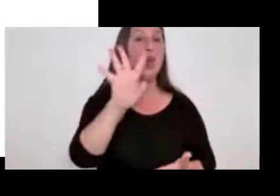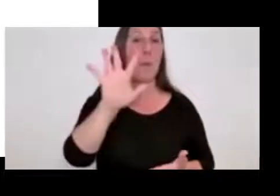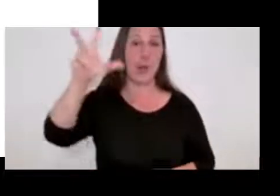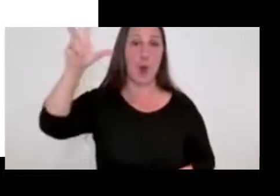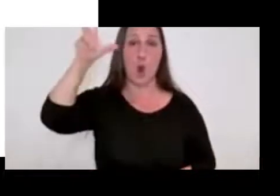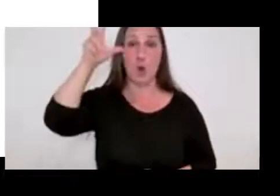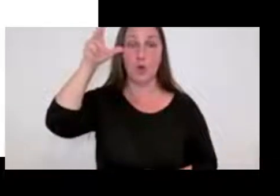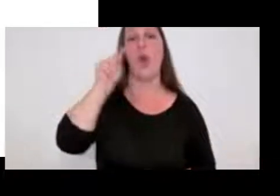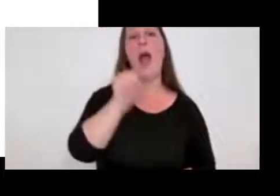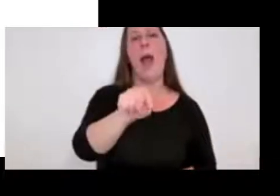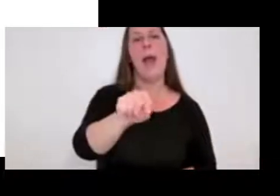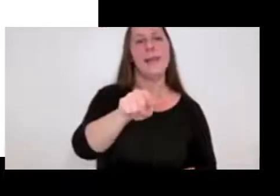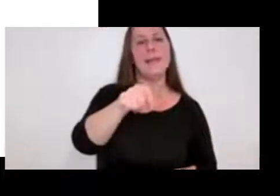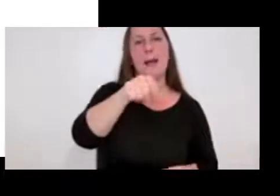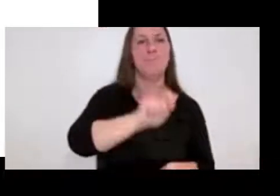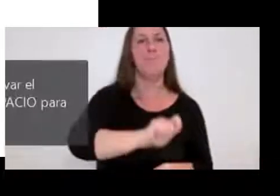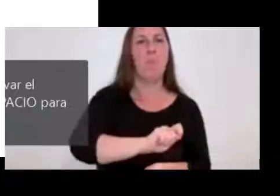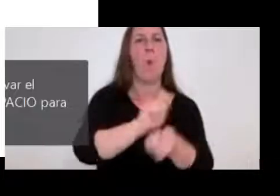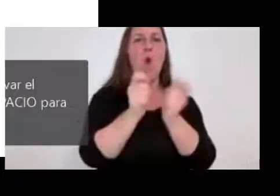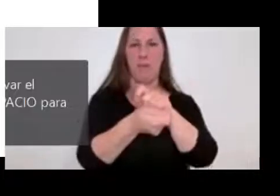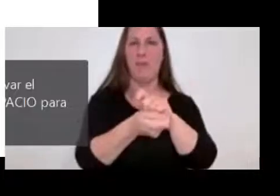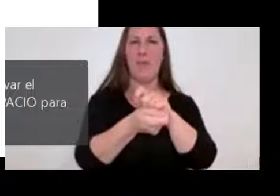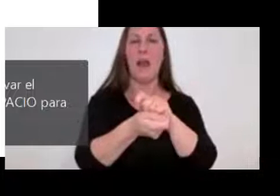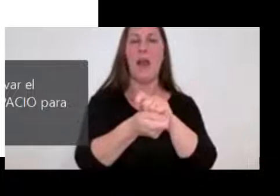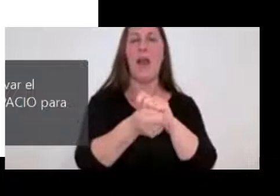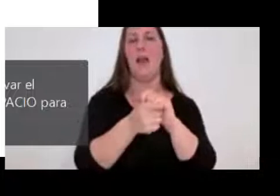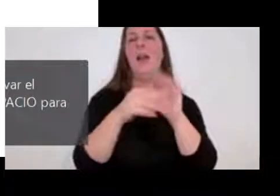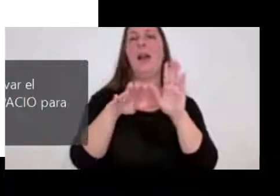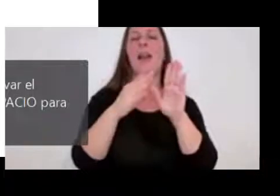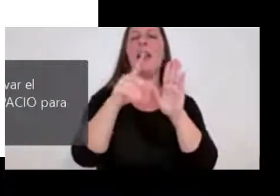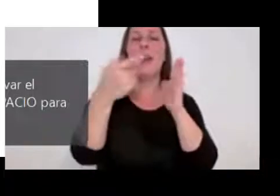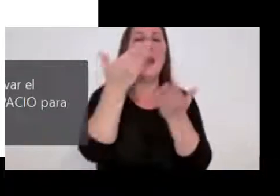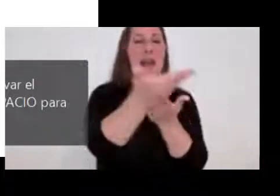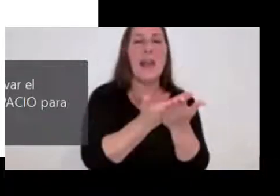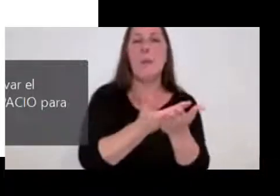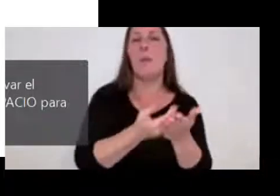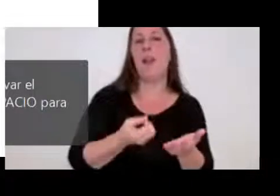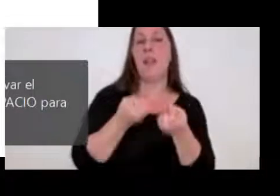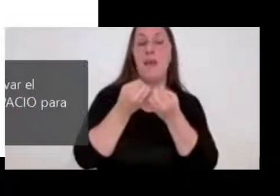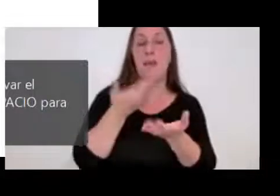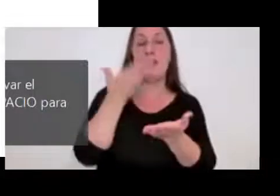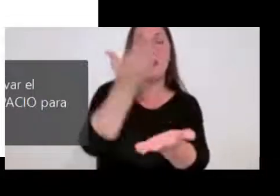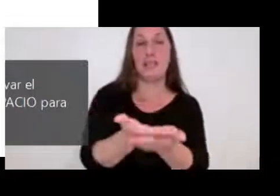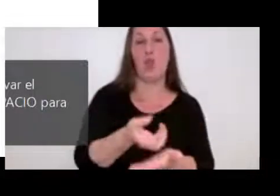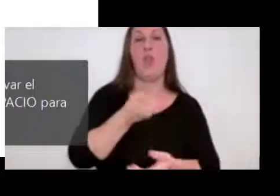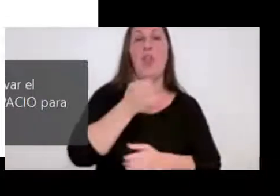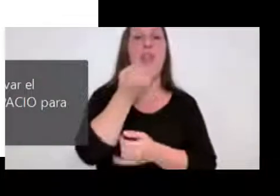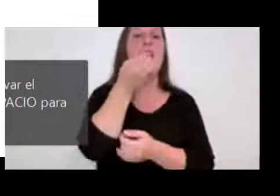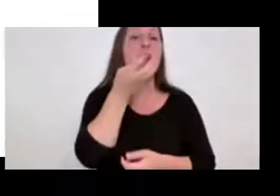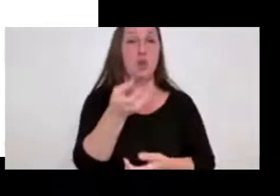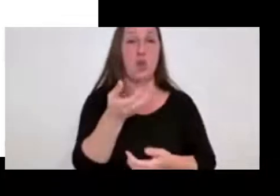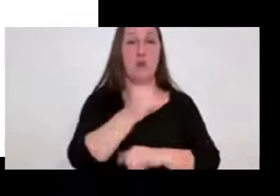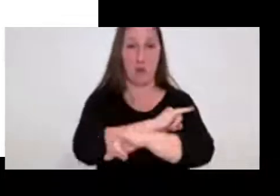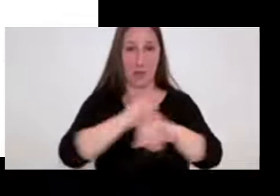la que modifica el régimen de presentación de declaración informativa. Hasta el 8 de junio,